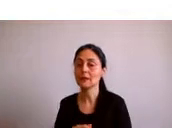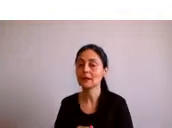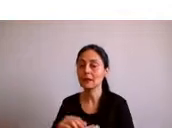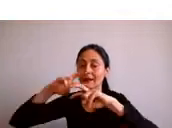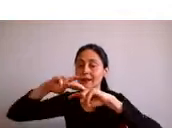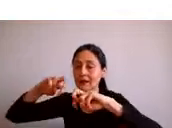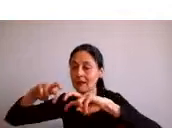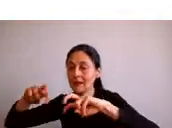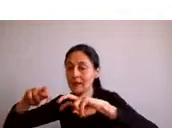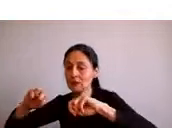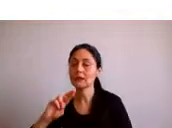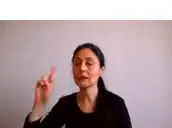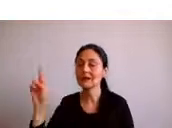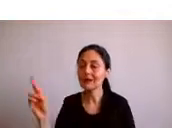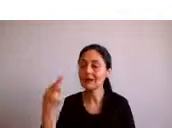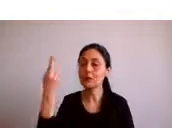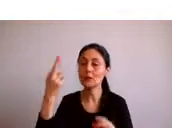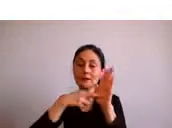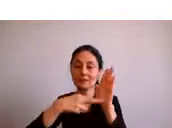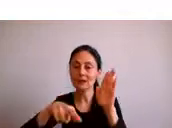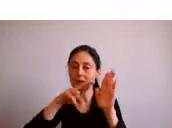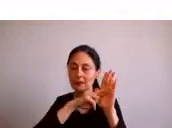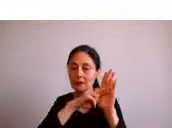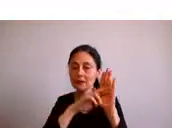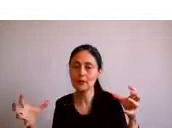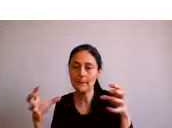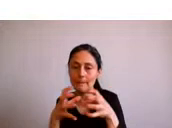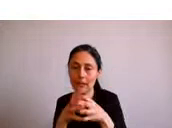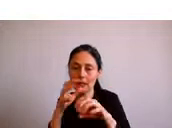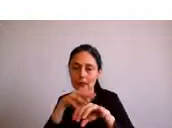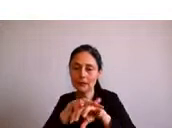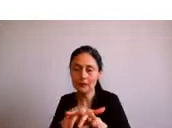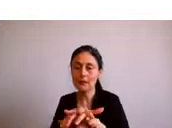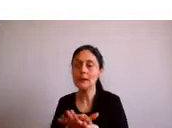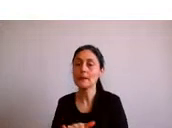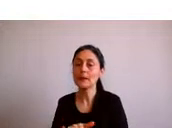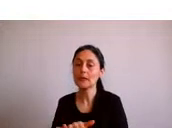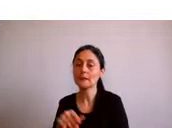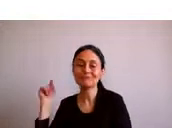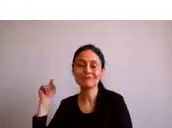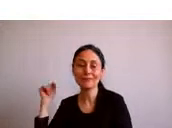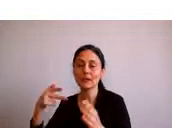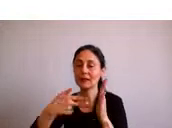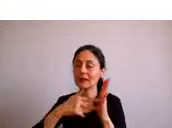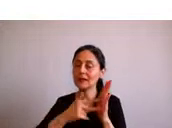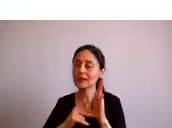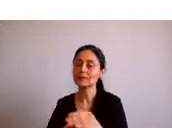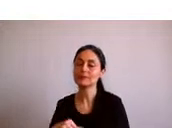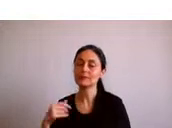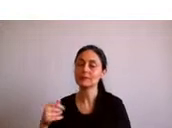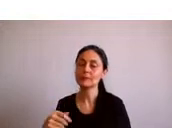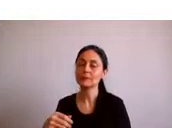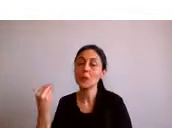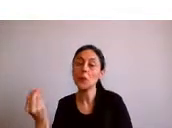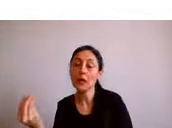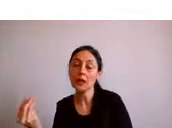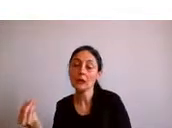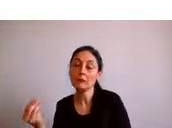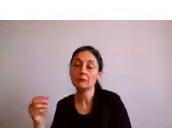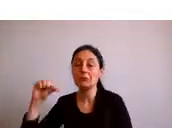diagnóstico o en la recuperación, son parte de estas consecuencias. buenas o malas, pero consecuencias que nos ha traído la